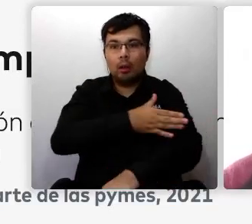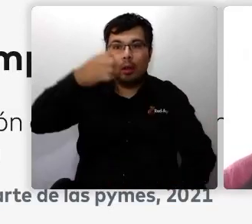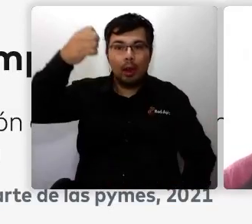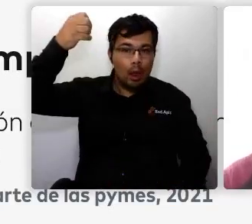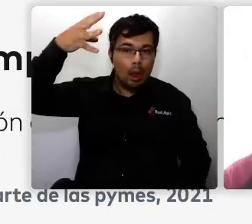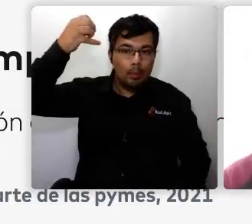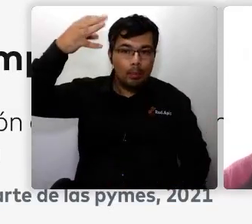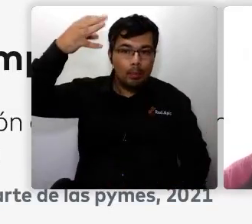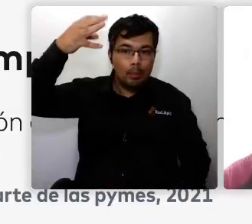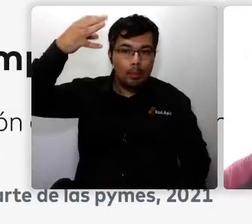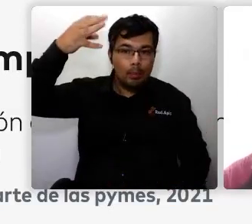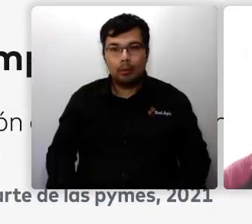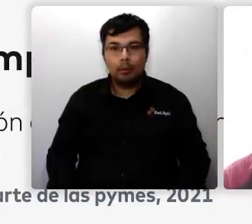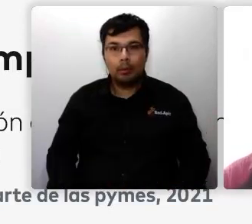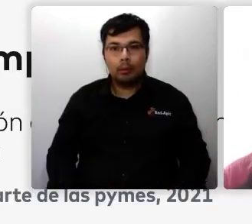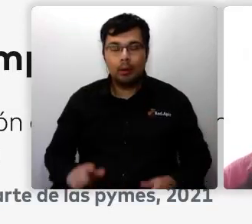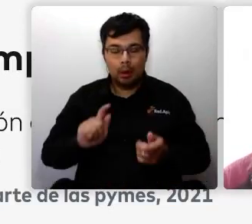en nuestro negocio.